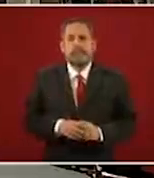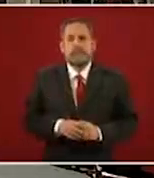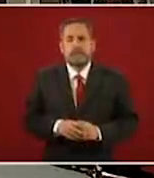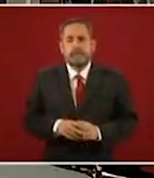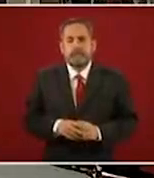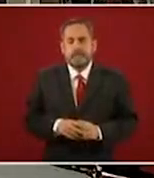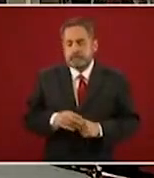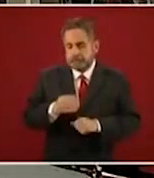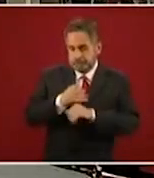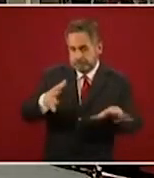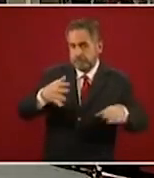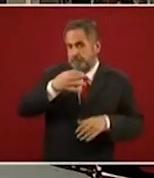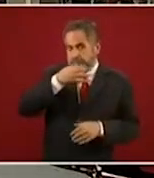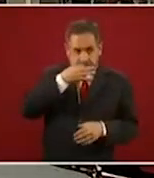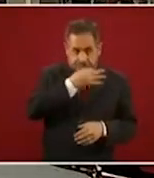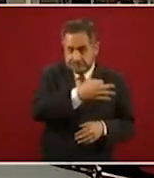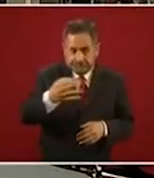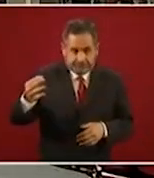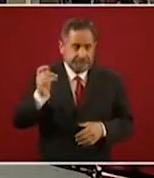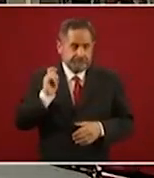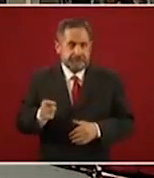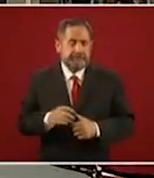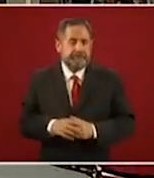e informarles que